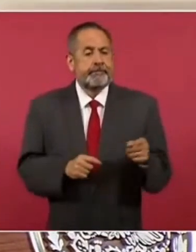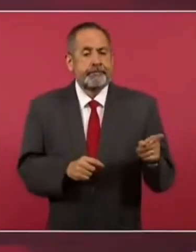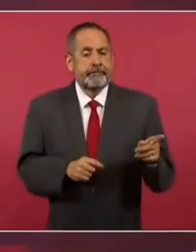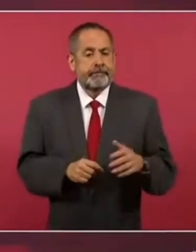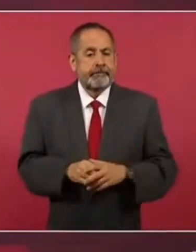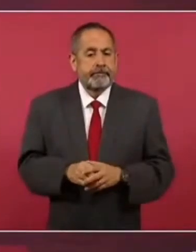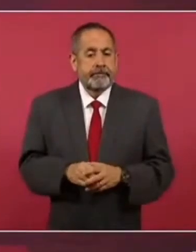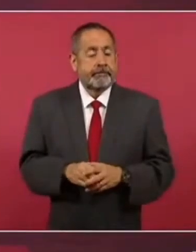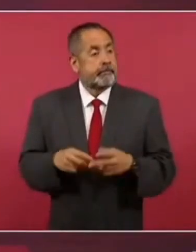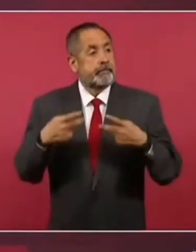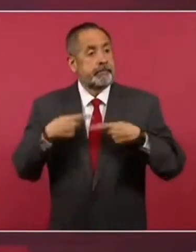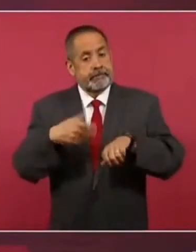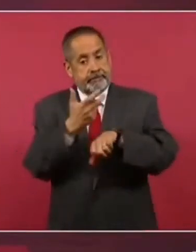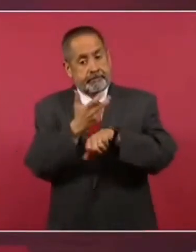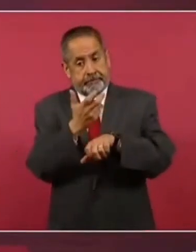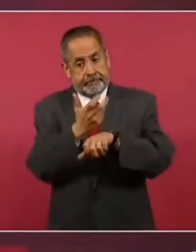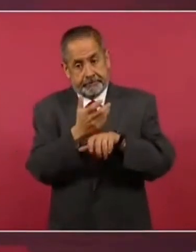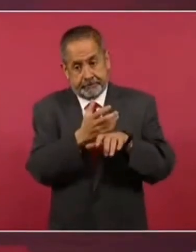la gente en Estados Unidos